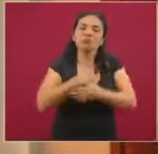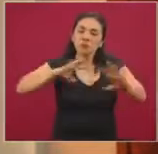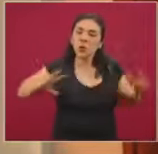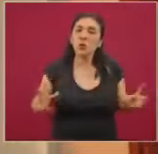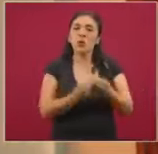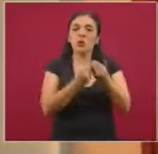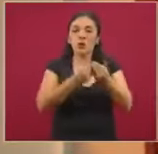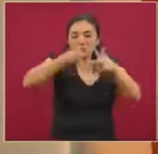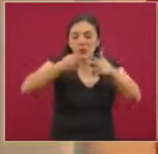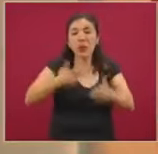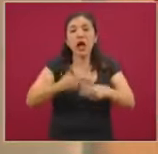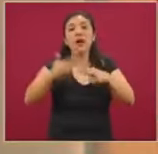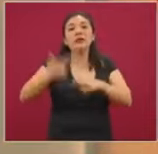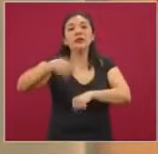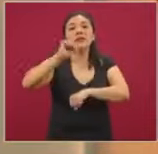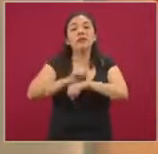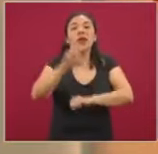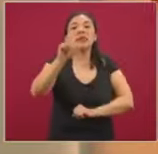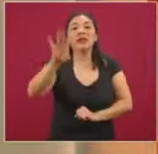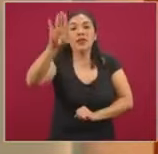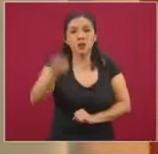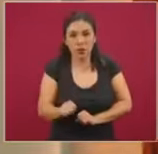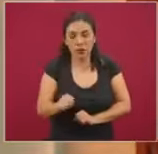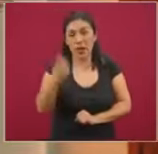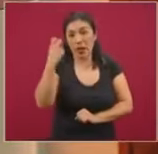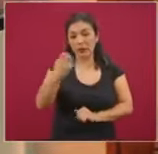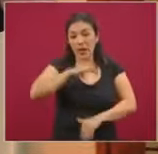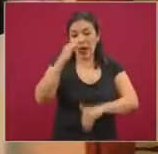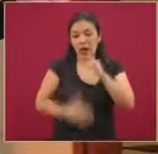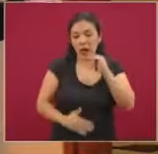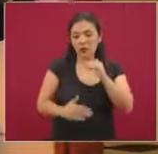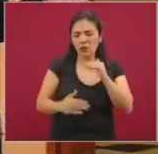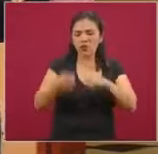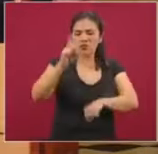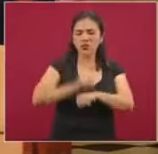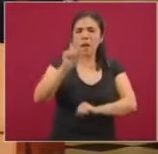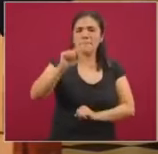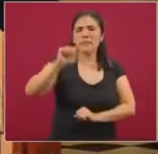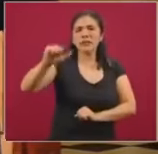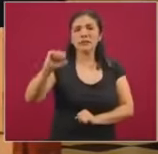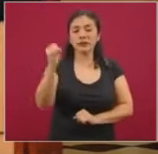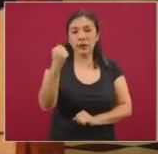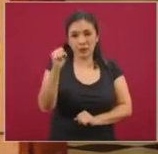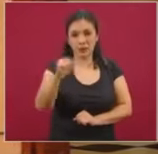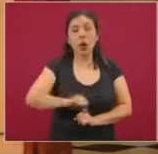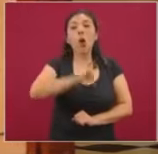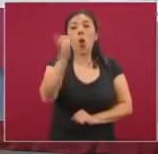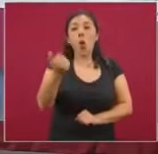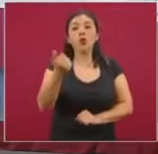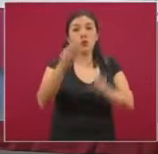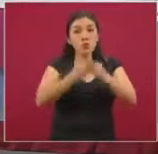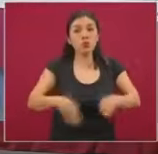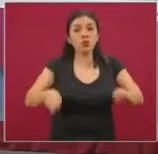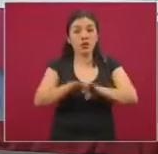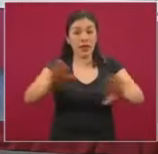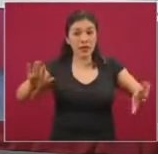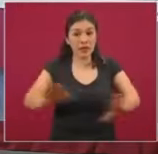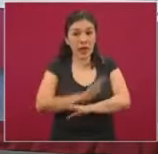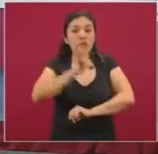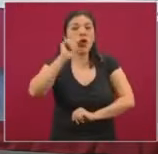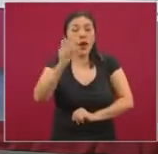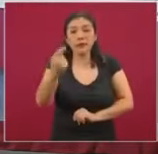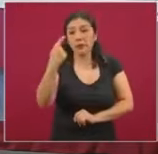las estimaciones hasta la semana 39, que termina el 26 de septiembre. Y el otro cambio importante con los otros boletines